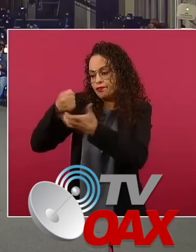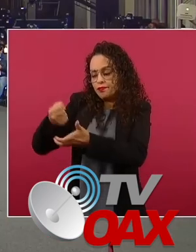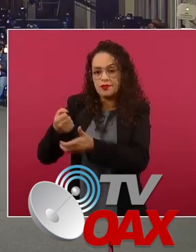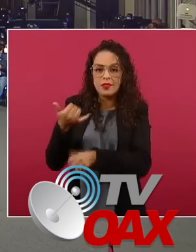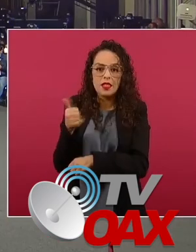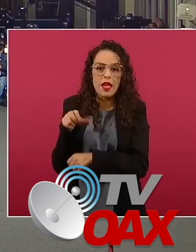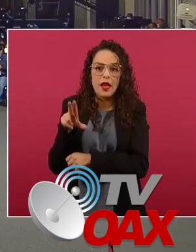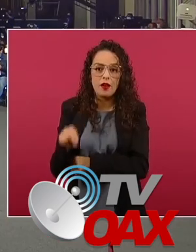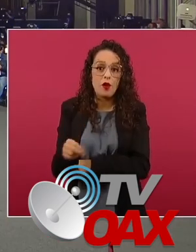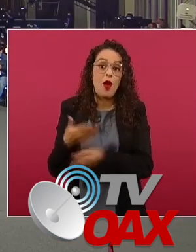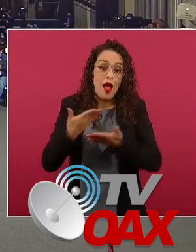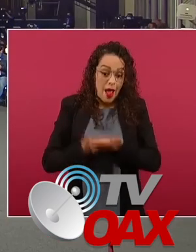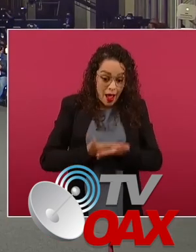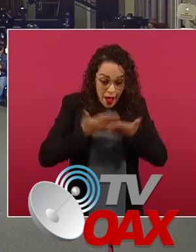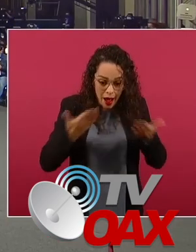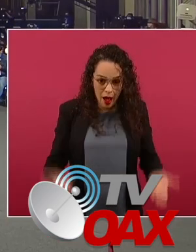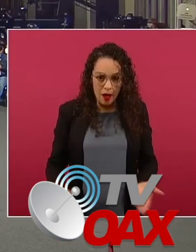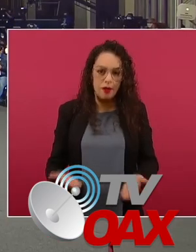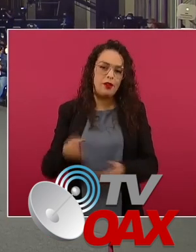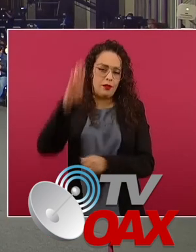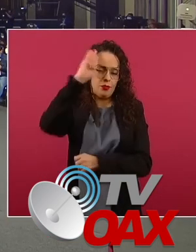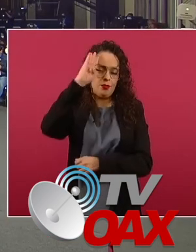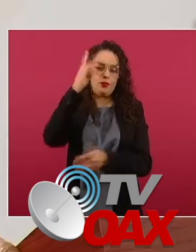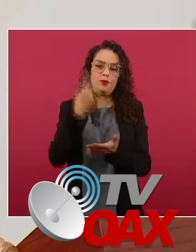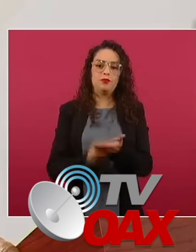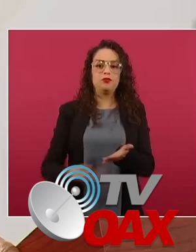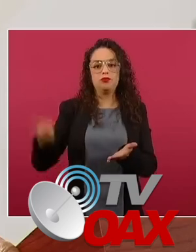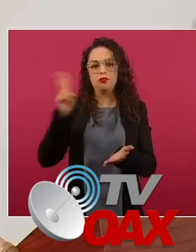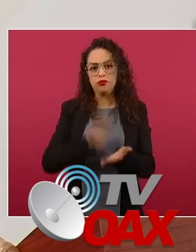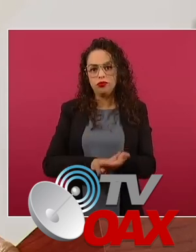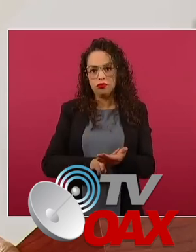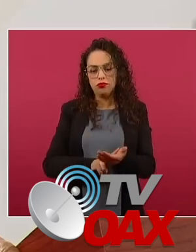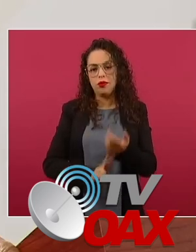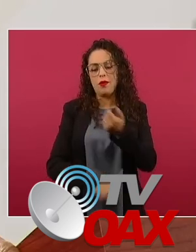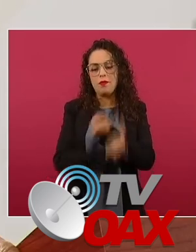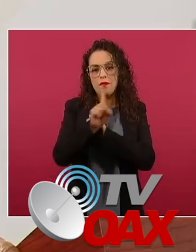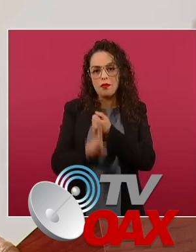porque hay que sacar petróleo.